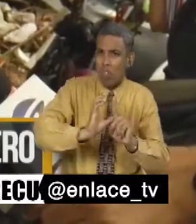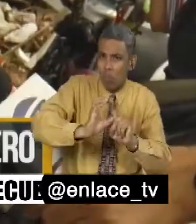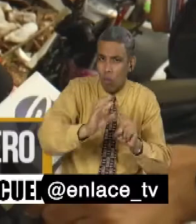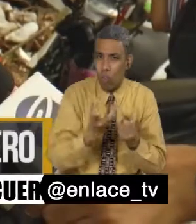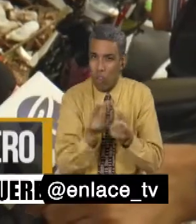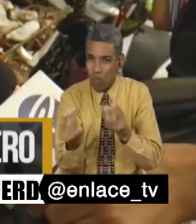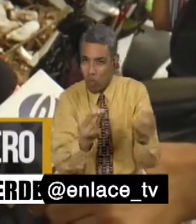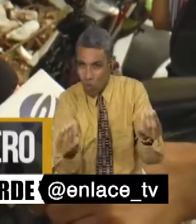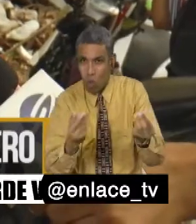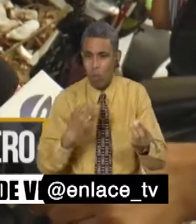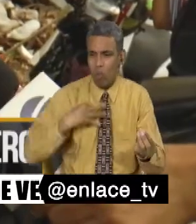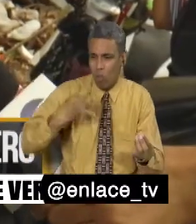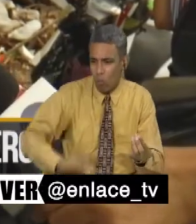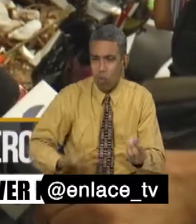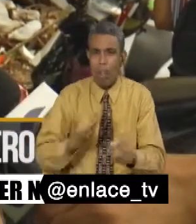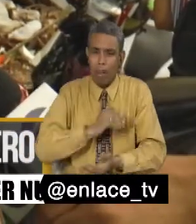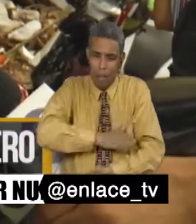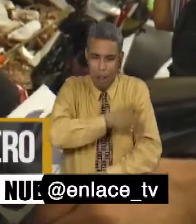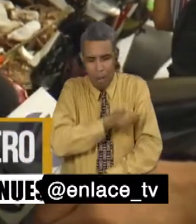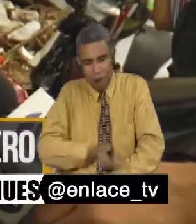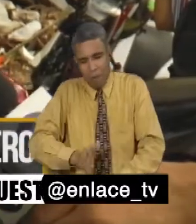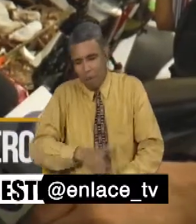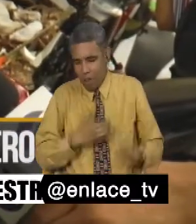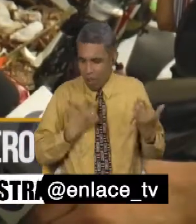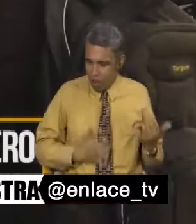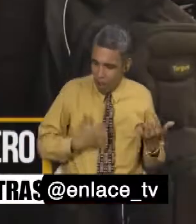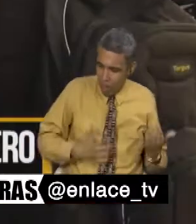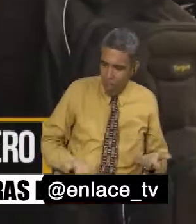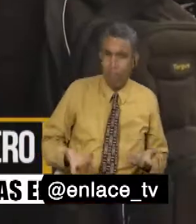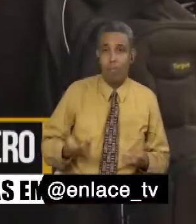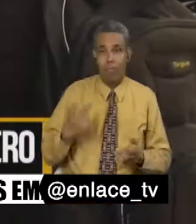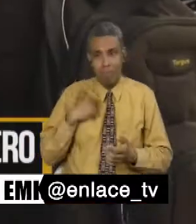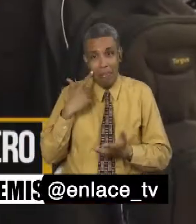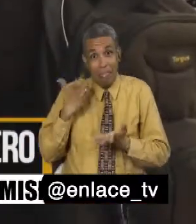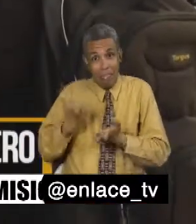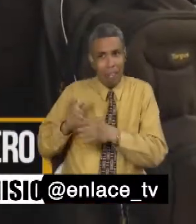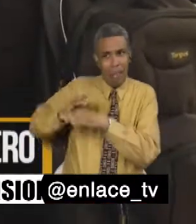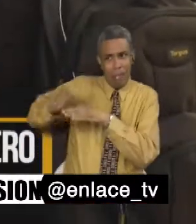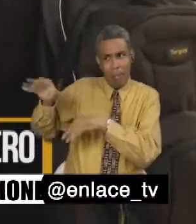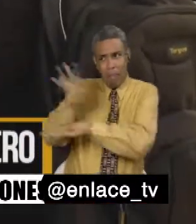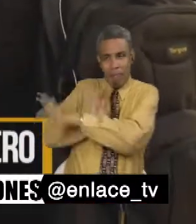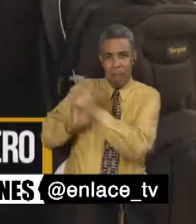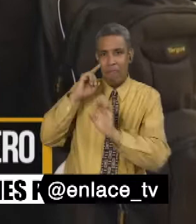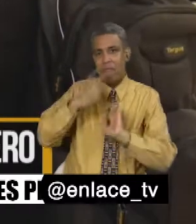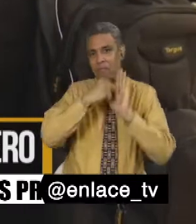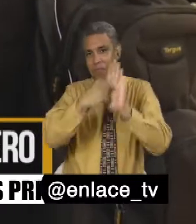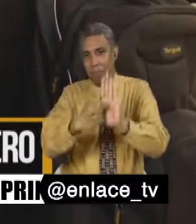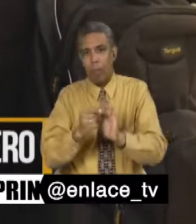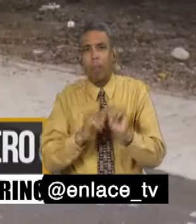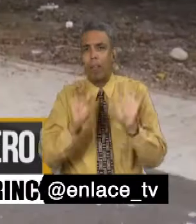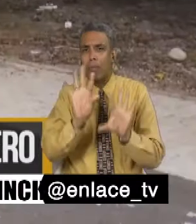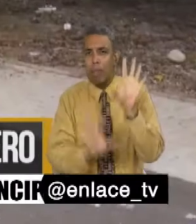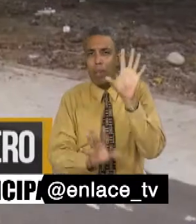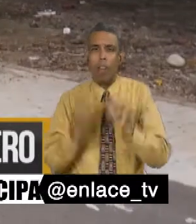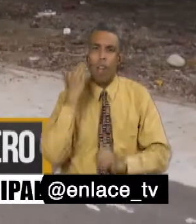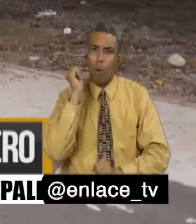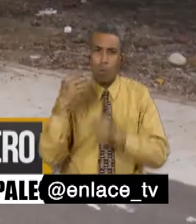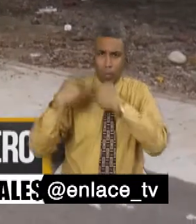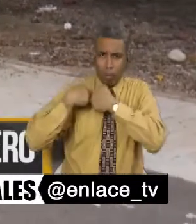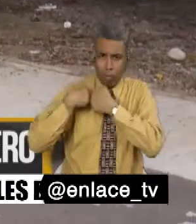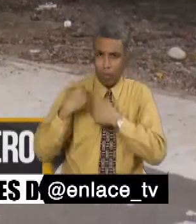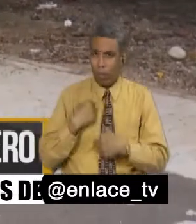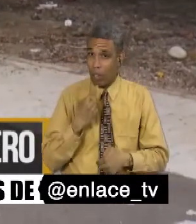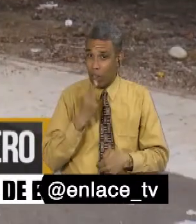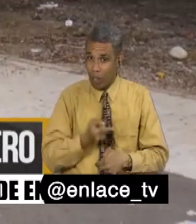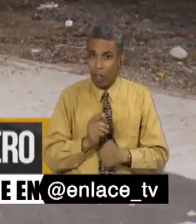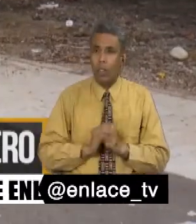artísticos y que siga siendo pues lo que ha venido siendo, turístico netamente. La Secretaria de Desarrollo Económico, Jenny Suárez, dio a conocer que se han venido reuniendo con